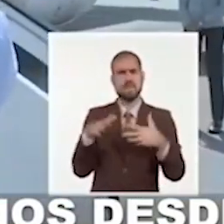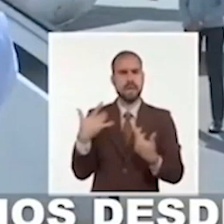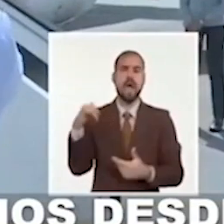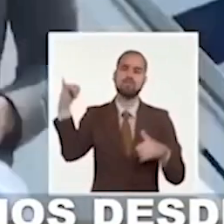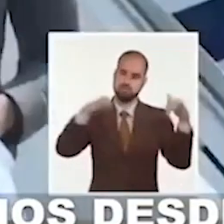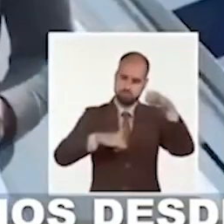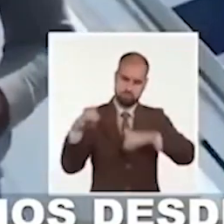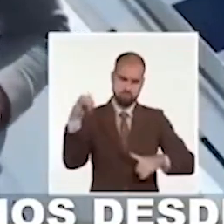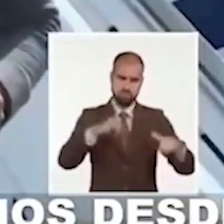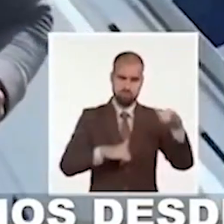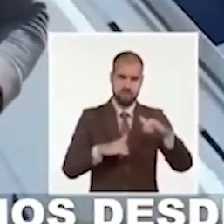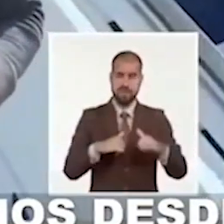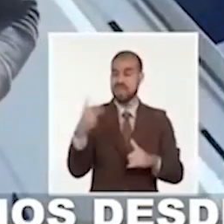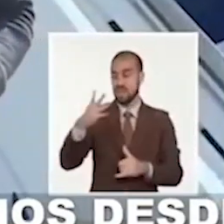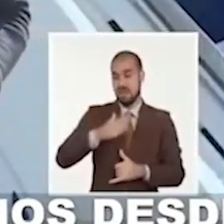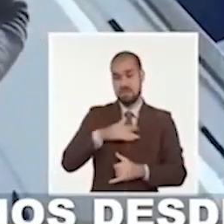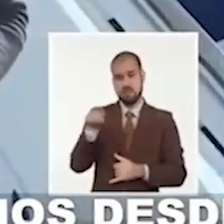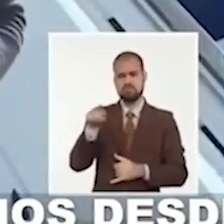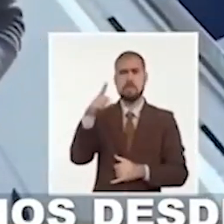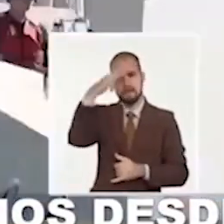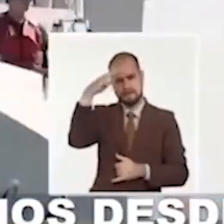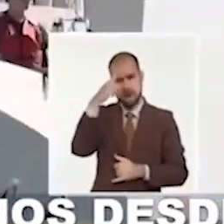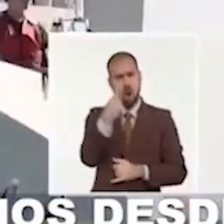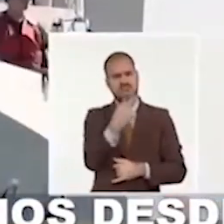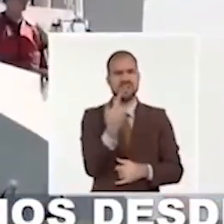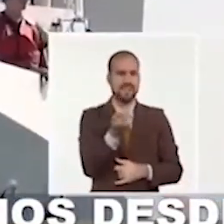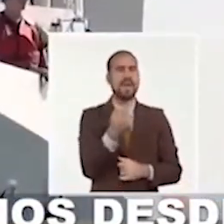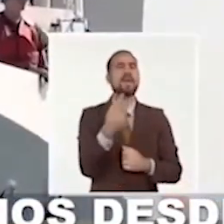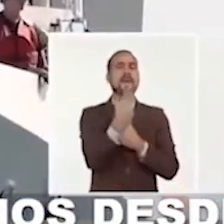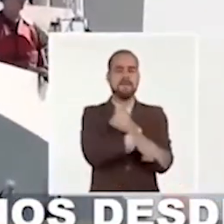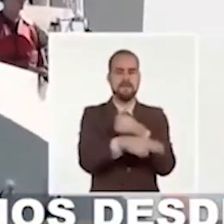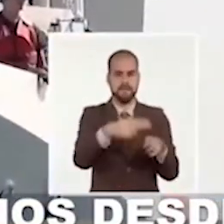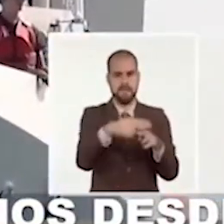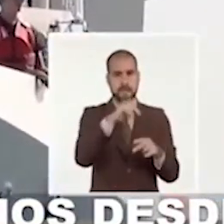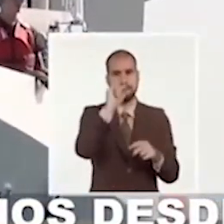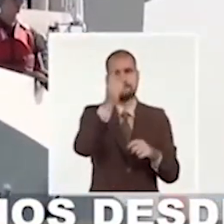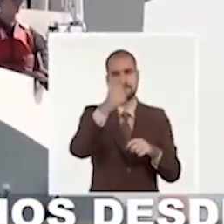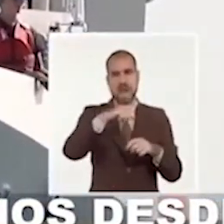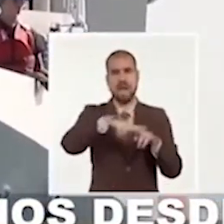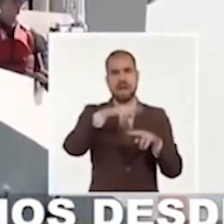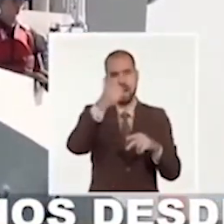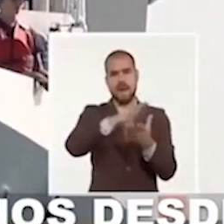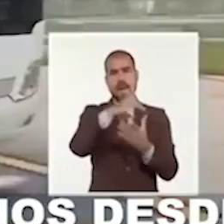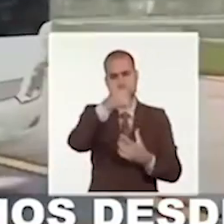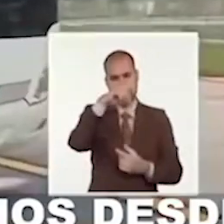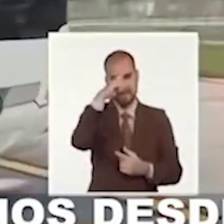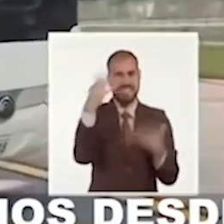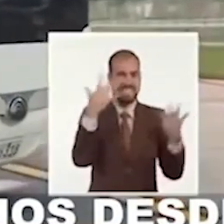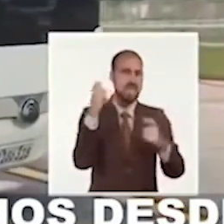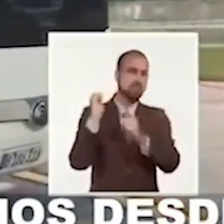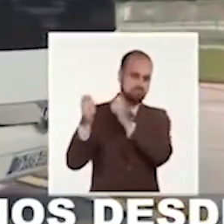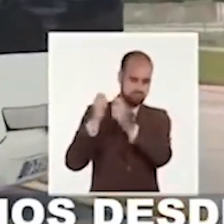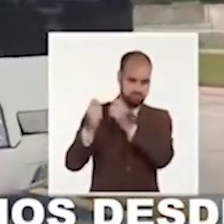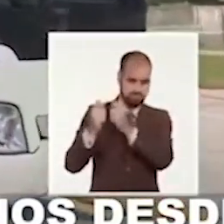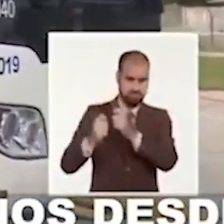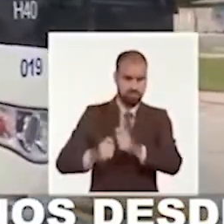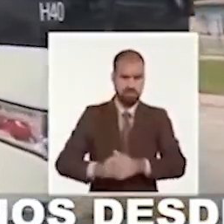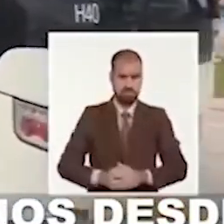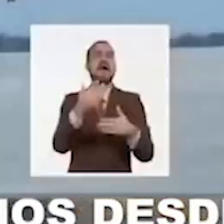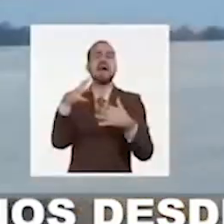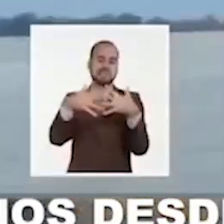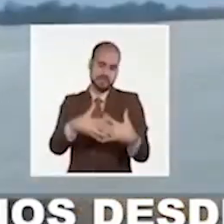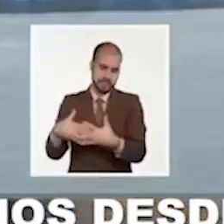a la espera de un visado que les permita transitar por el territorio mexicano. Siguen las devoluciones de los migrantes cubanos, siguen